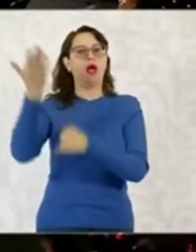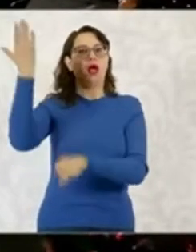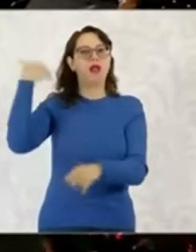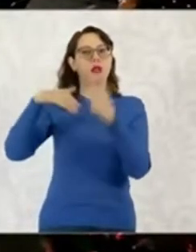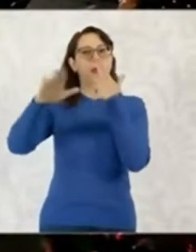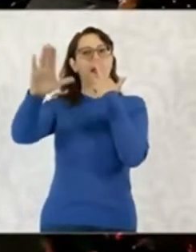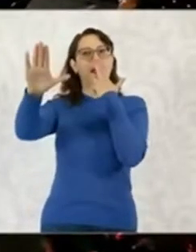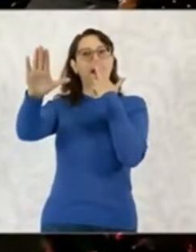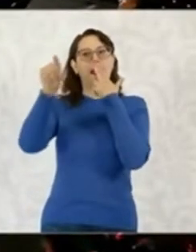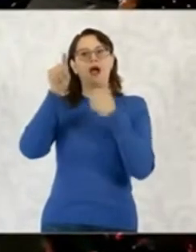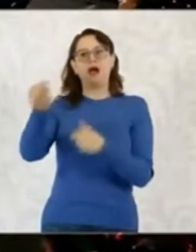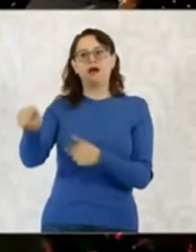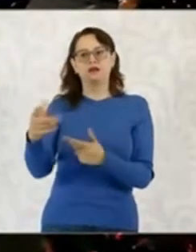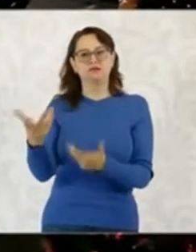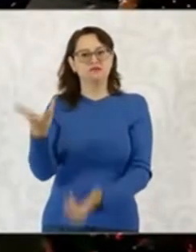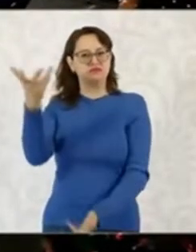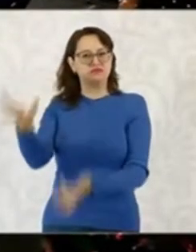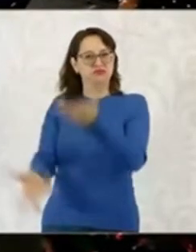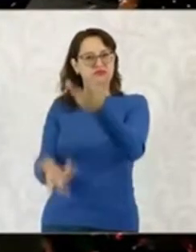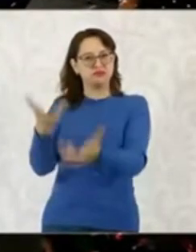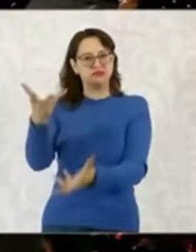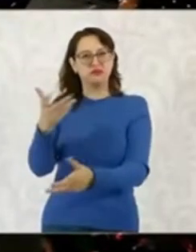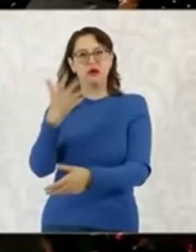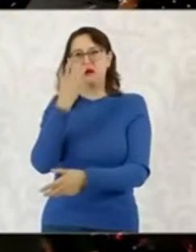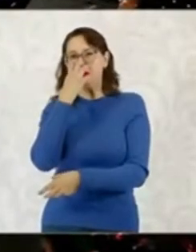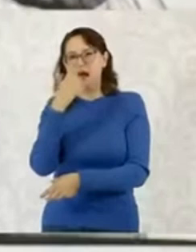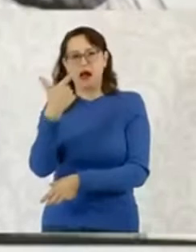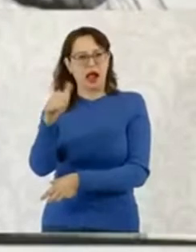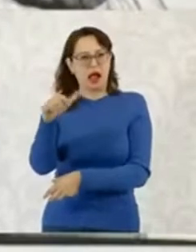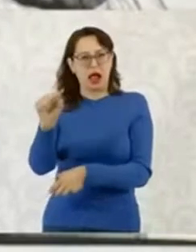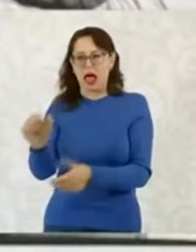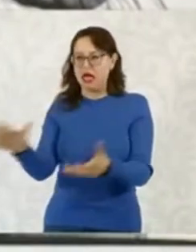Entonces, eso ya lo vamos a terminar, pero no queremos